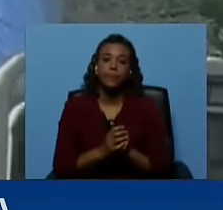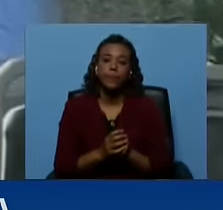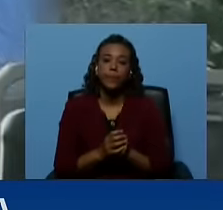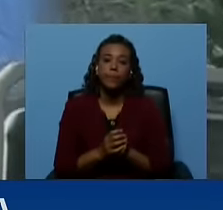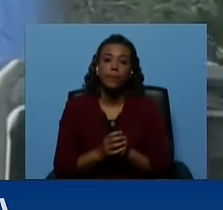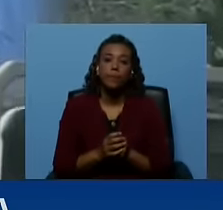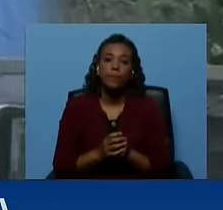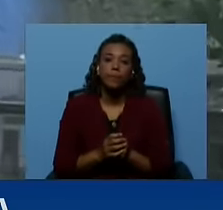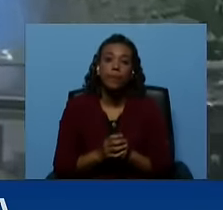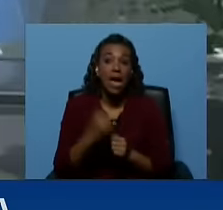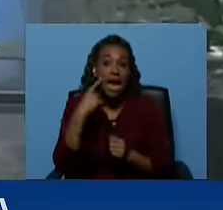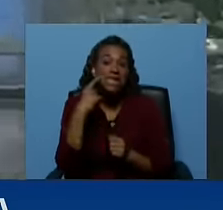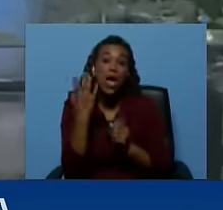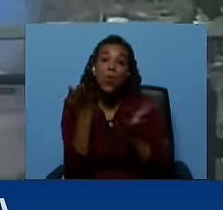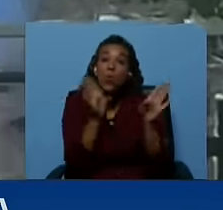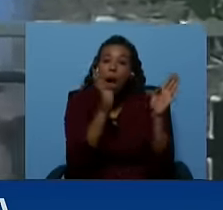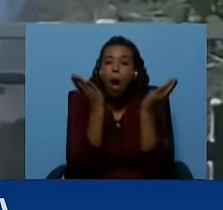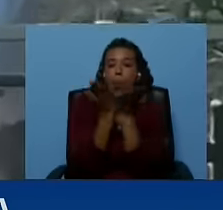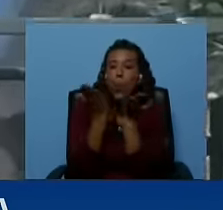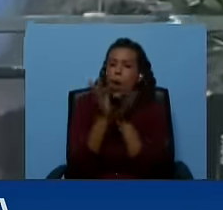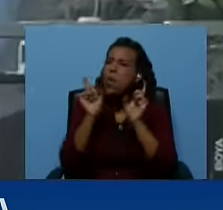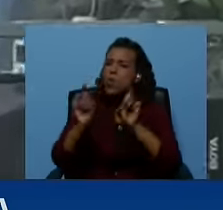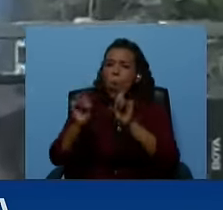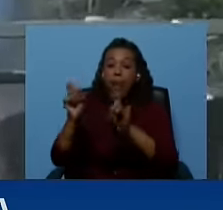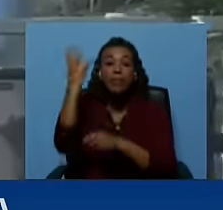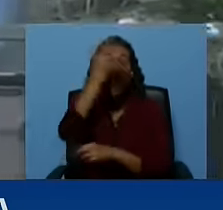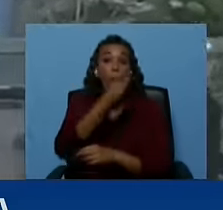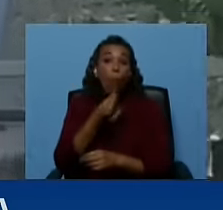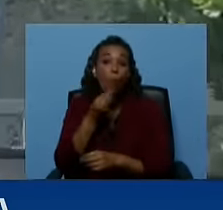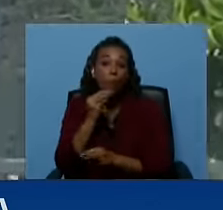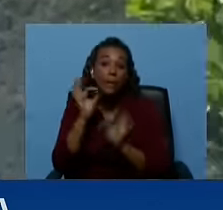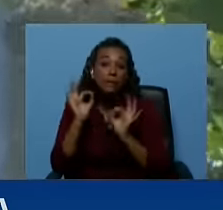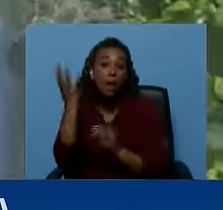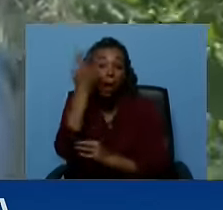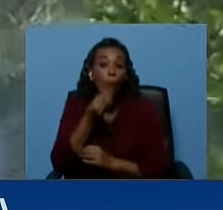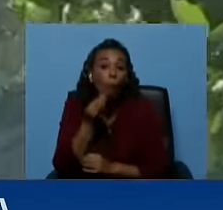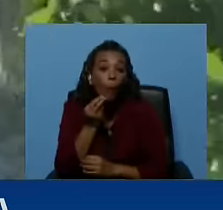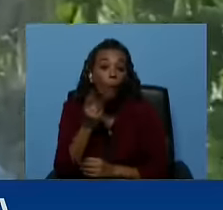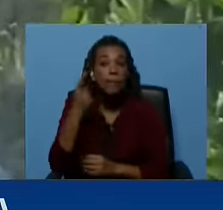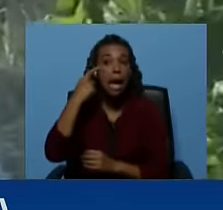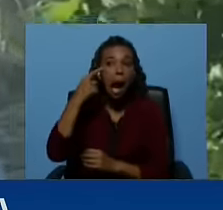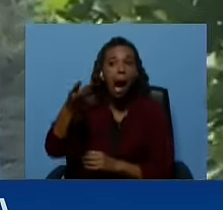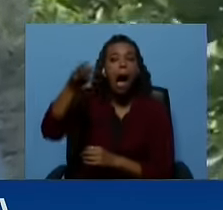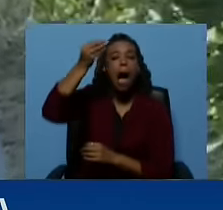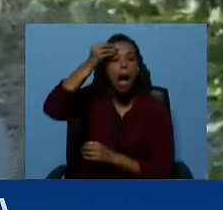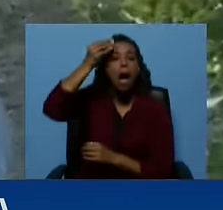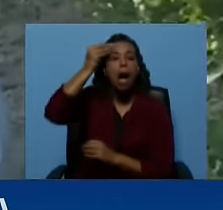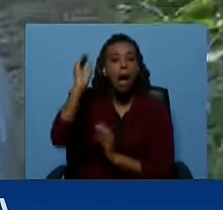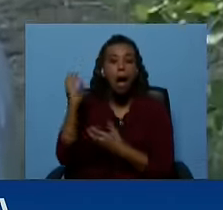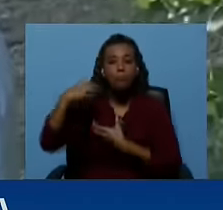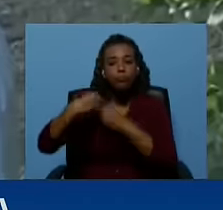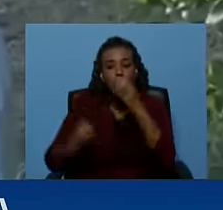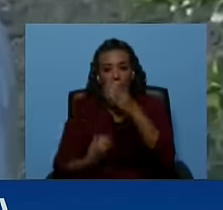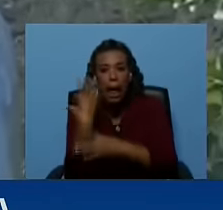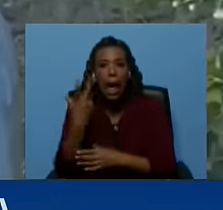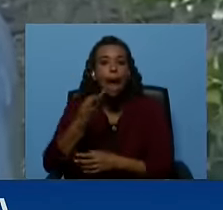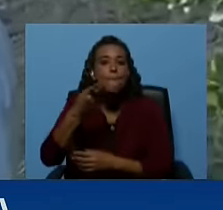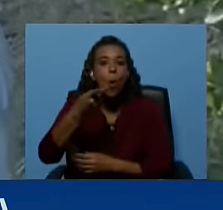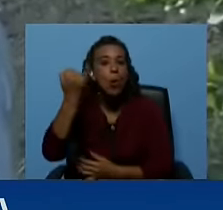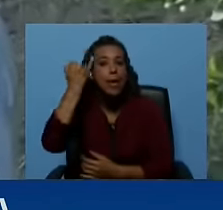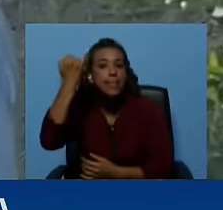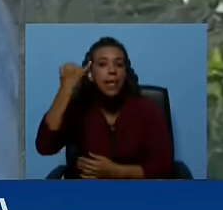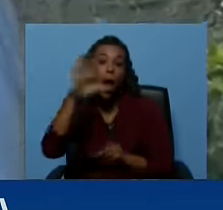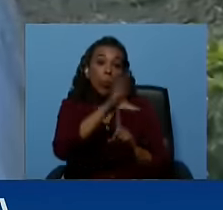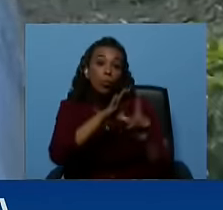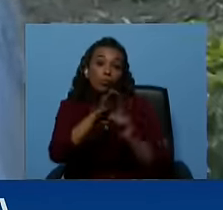y es una escuela de formación de juventud formación integral política ideológica